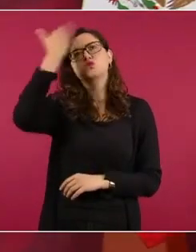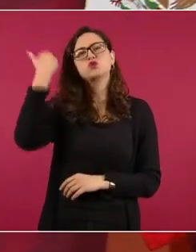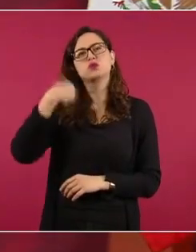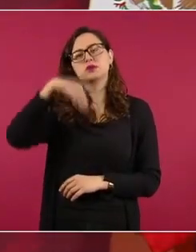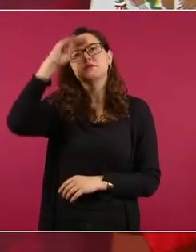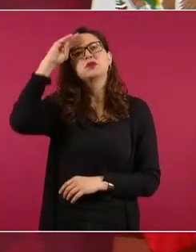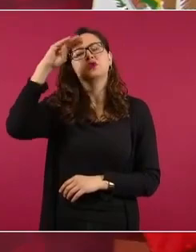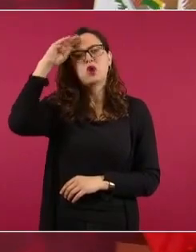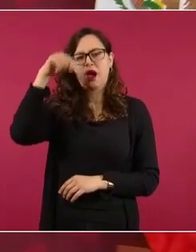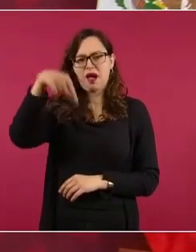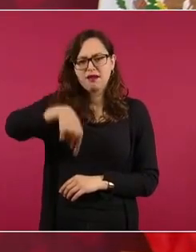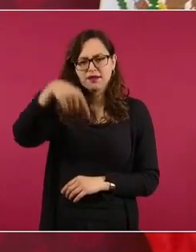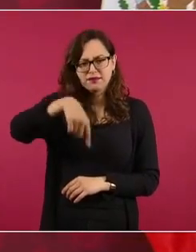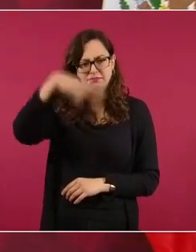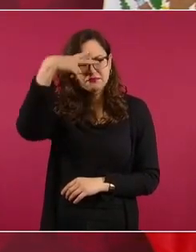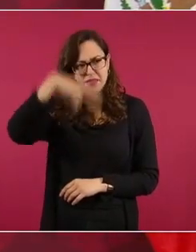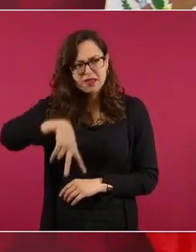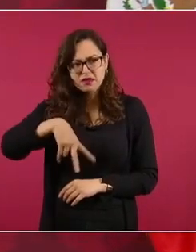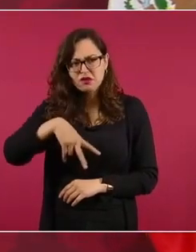especialistas